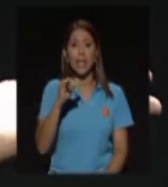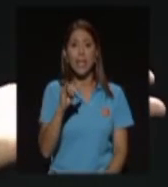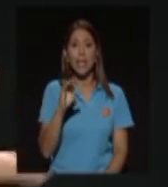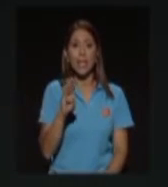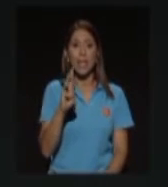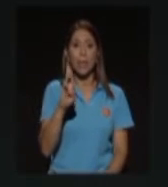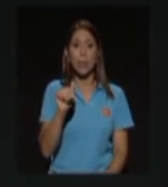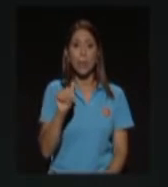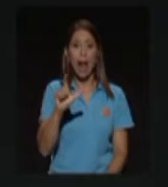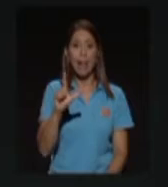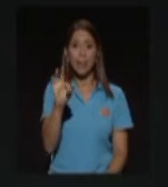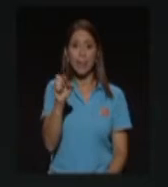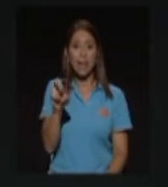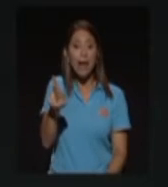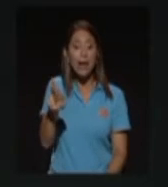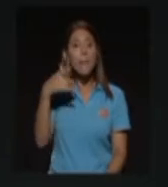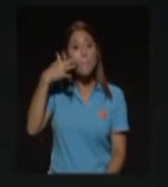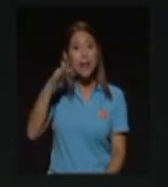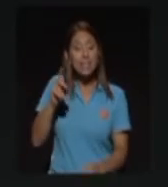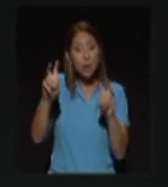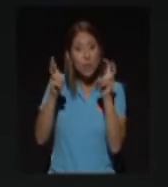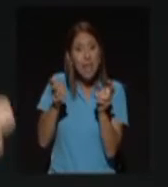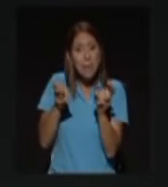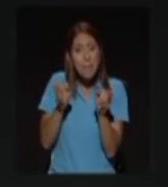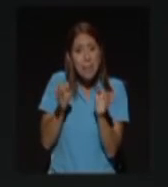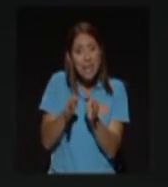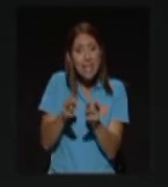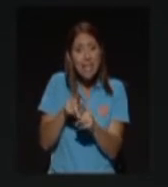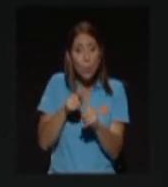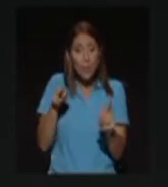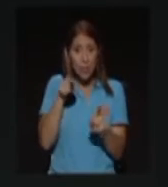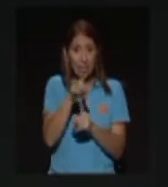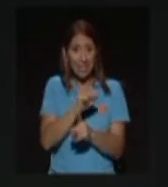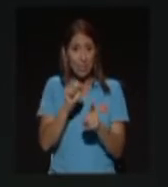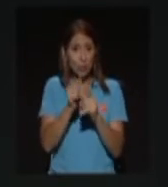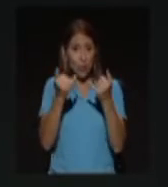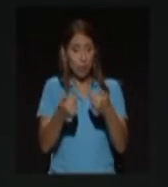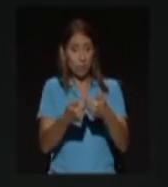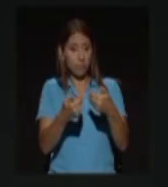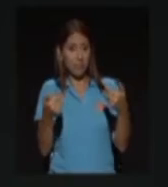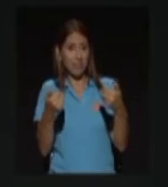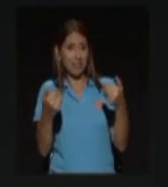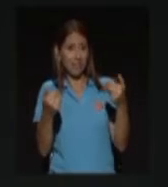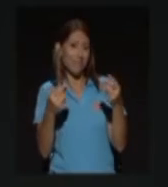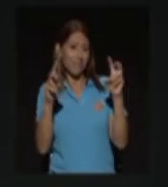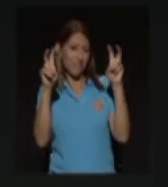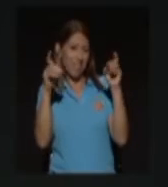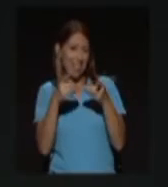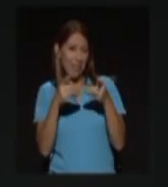y parecería un tema pequeñito, pero en este divorcio, a ella no le gusta el término divorcio,